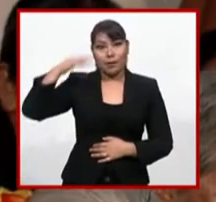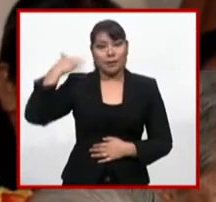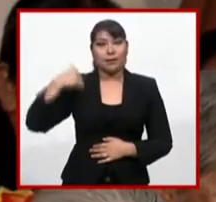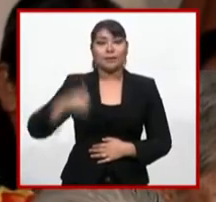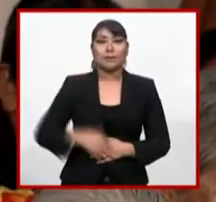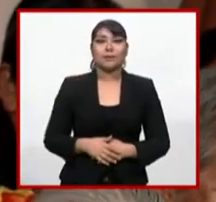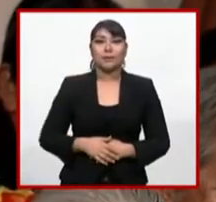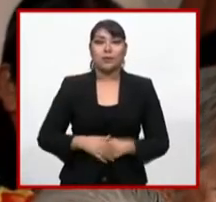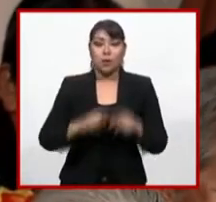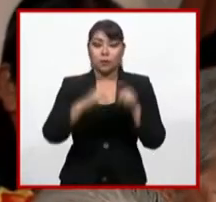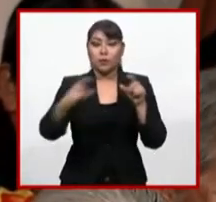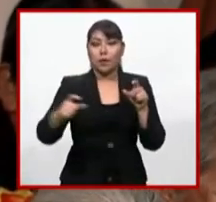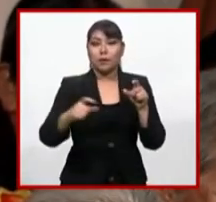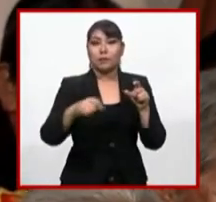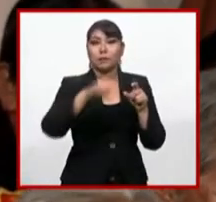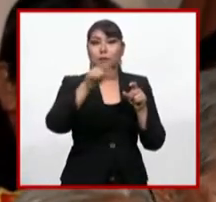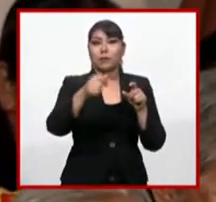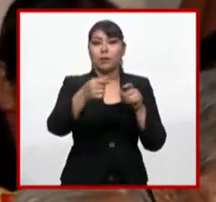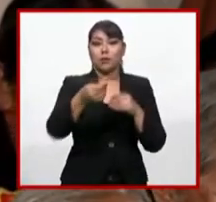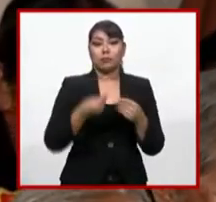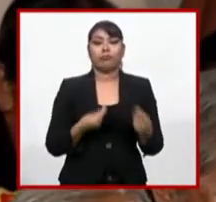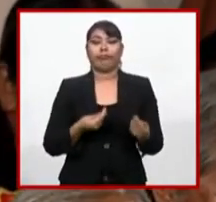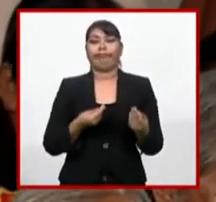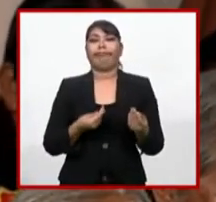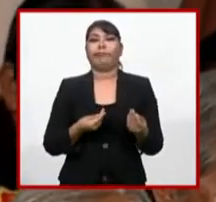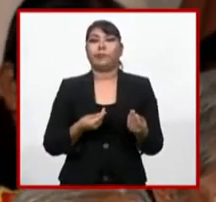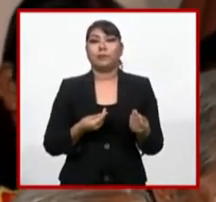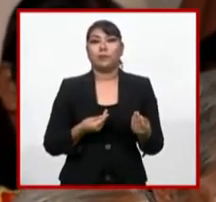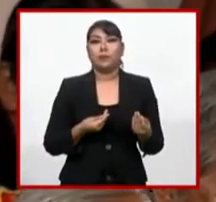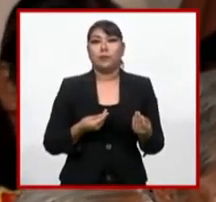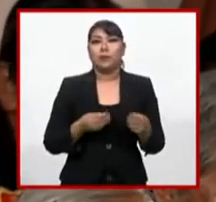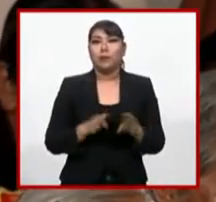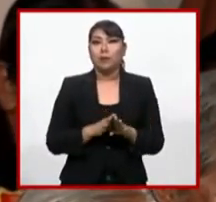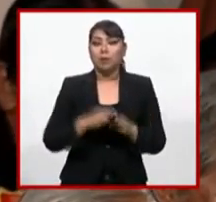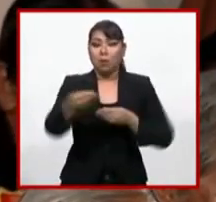experiencia. Nos dejaron, como digo yo siempre, nos dejaron colgados de la brocha.